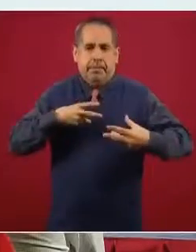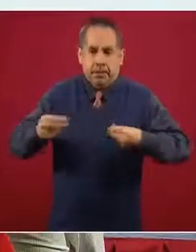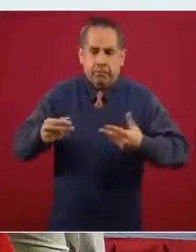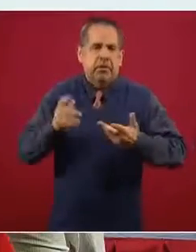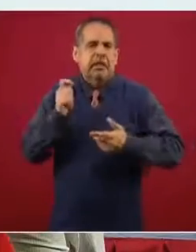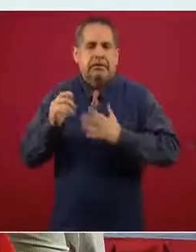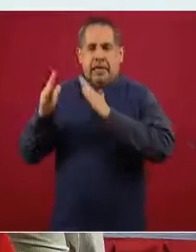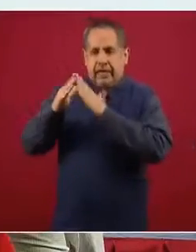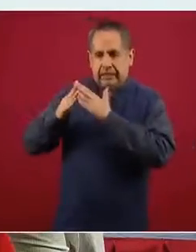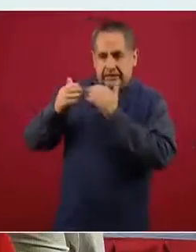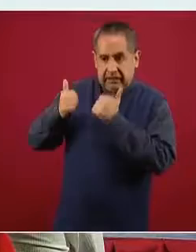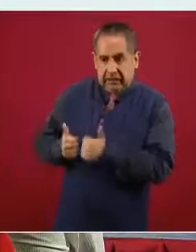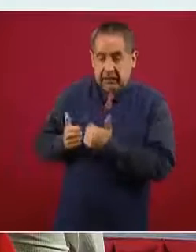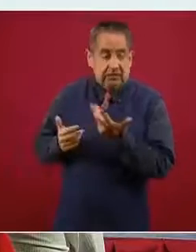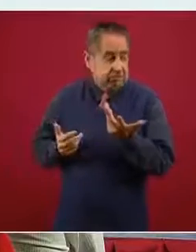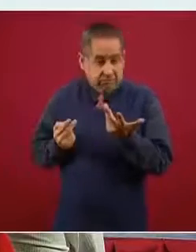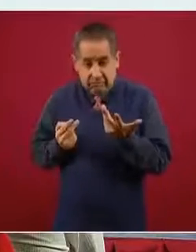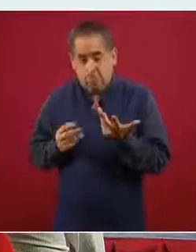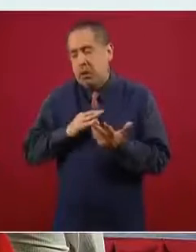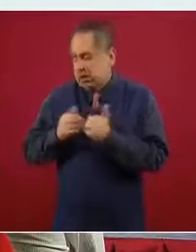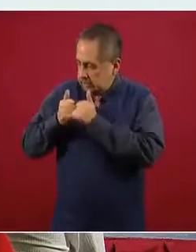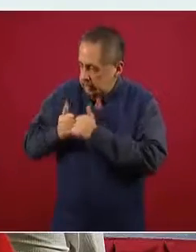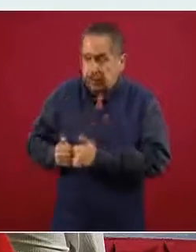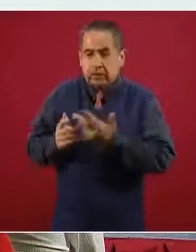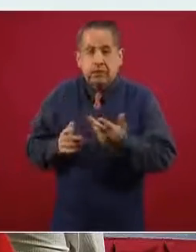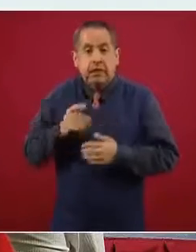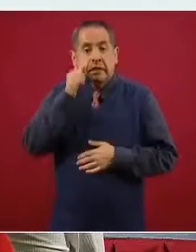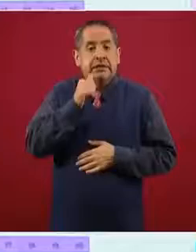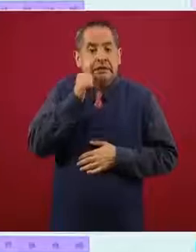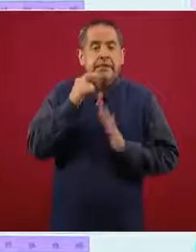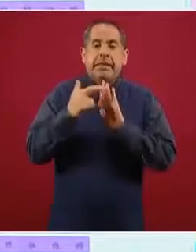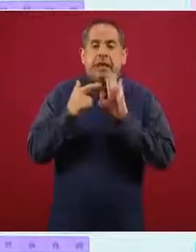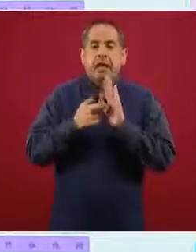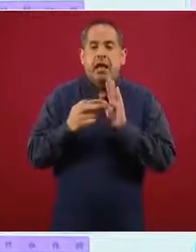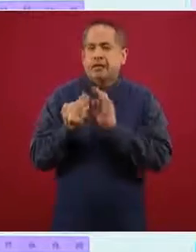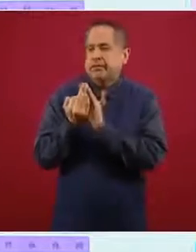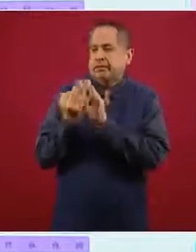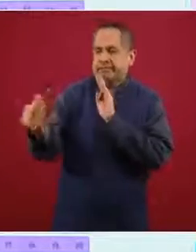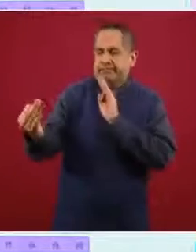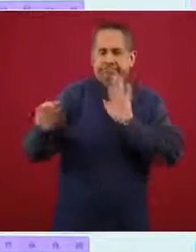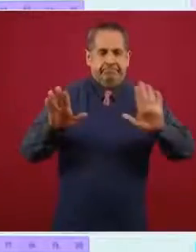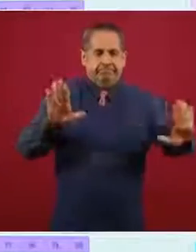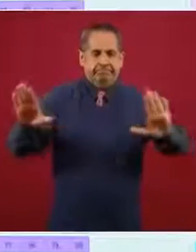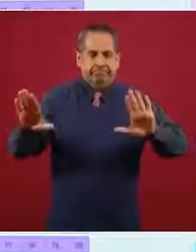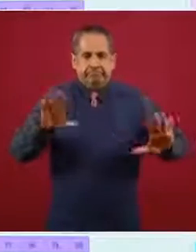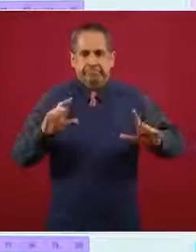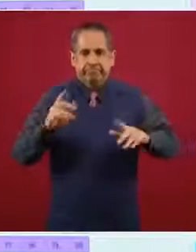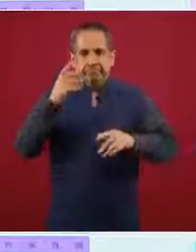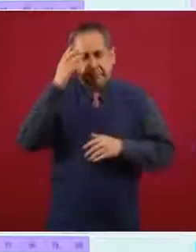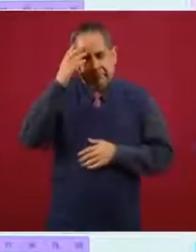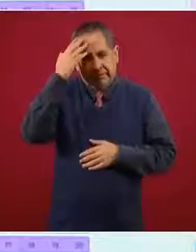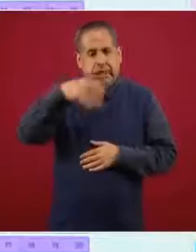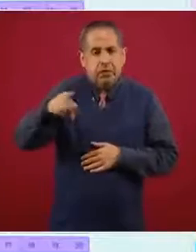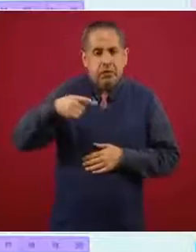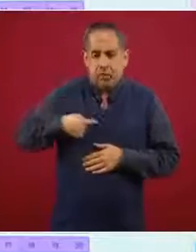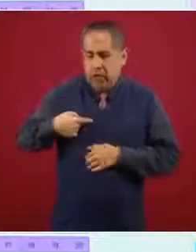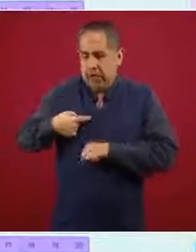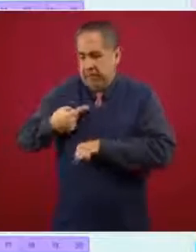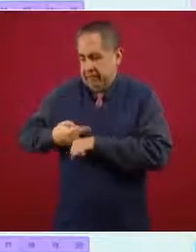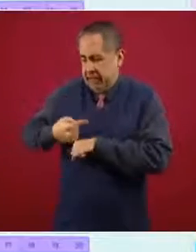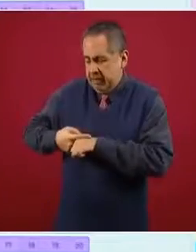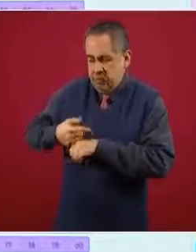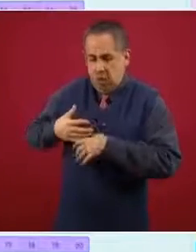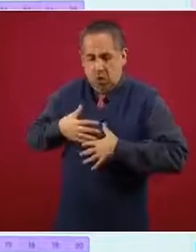Quedarnos en casa, si nos es posible, aplicar siempre las medidas de sana distancia. Si estoy enfermo y pertenezco a un